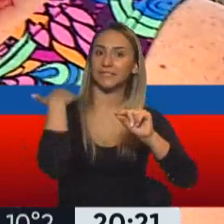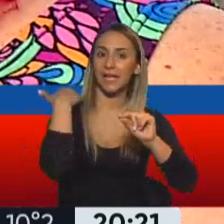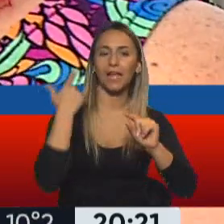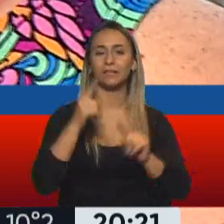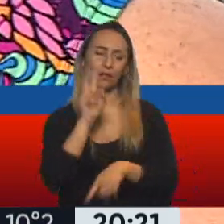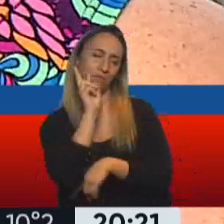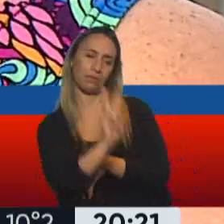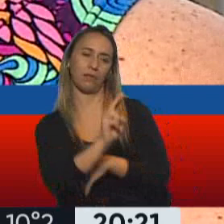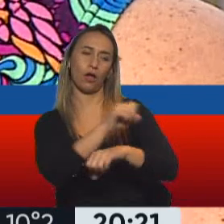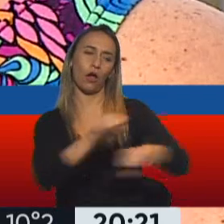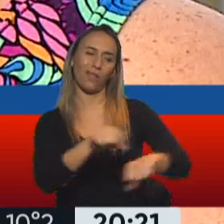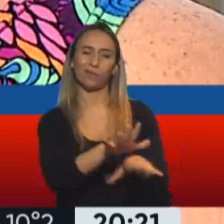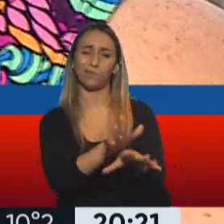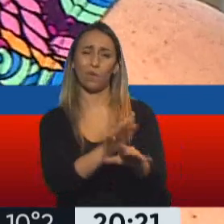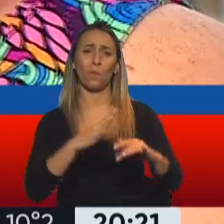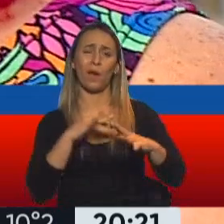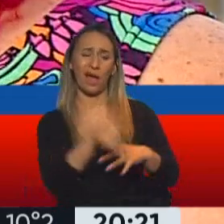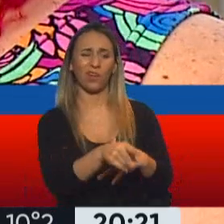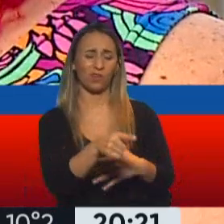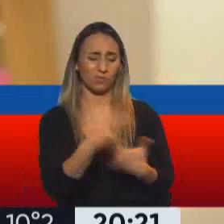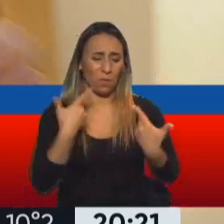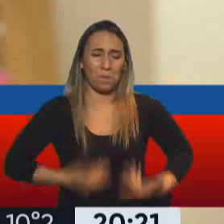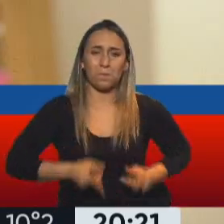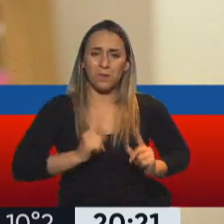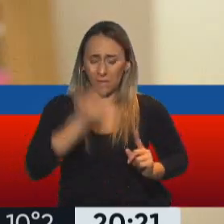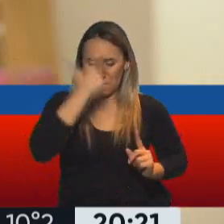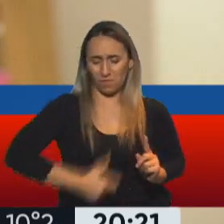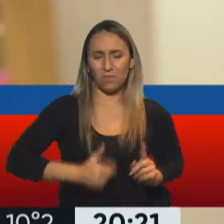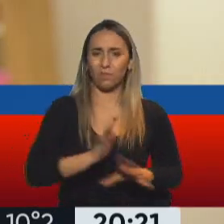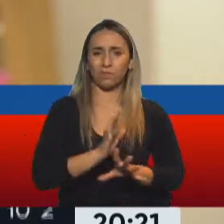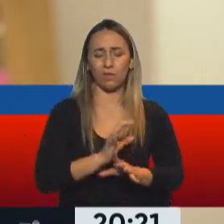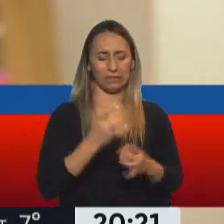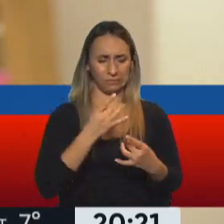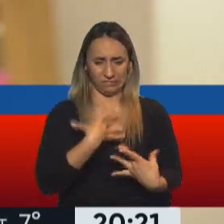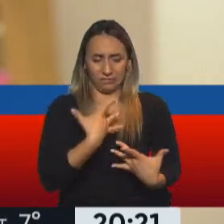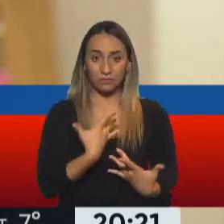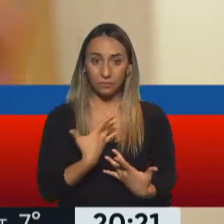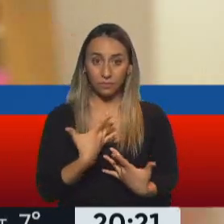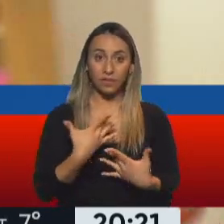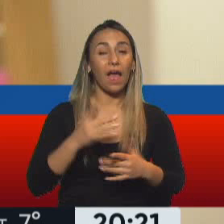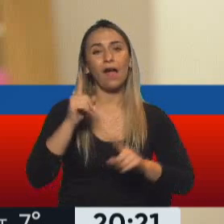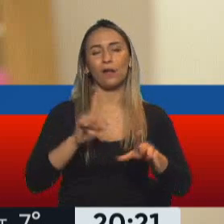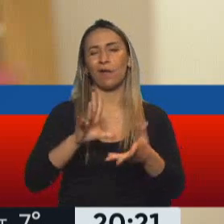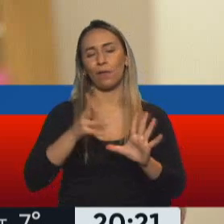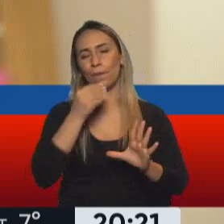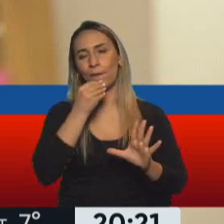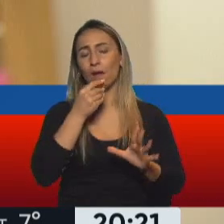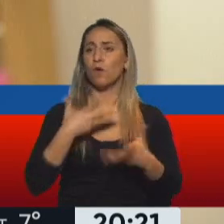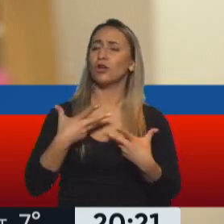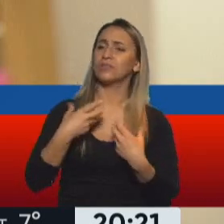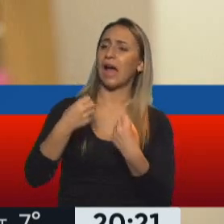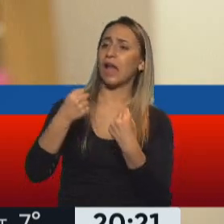vago, que no se quiere, que no hace ejercicio. Bajo el paraguas de la salud se permite, se trafica